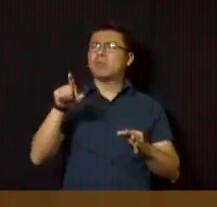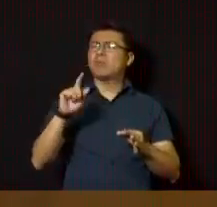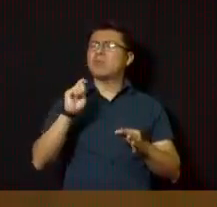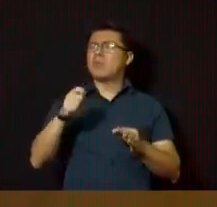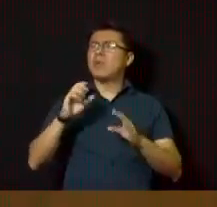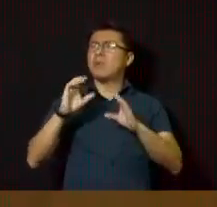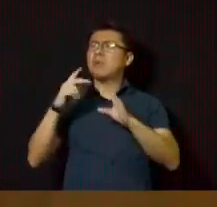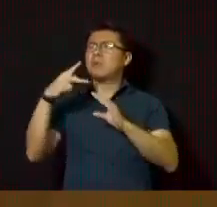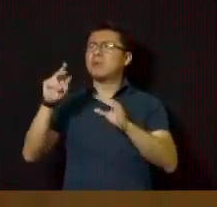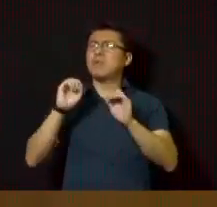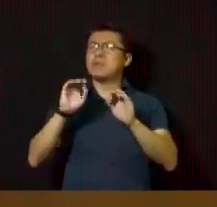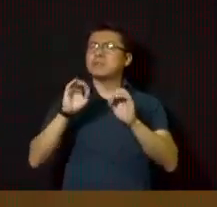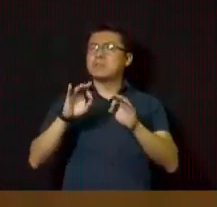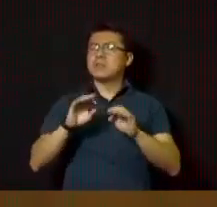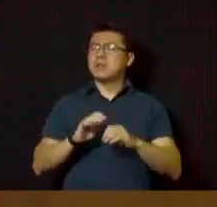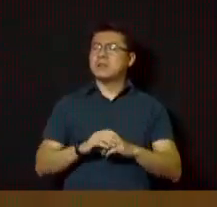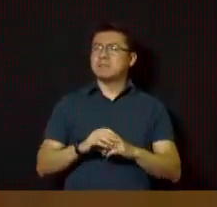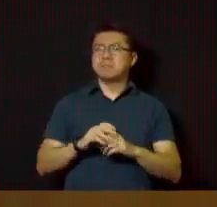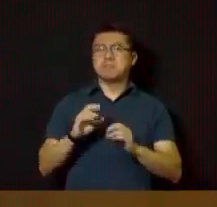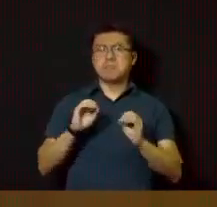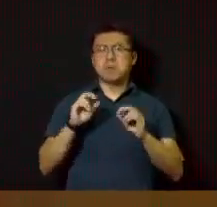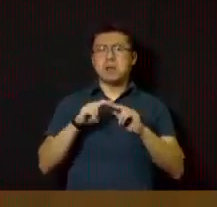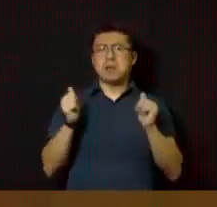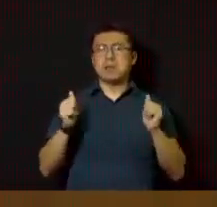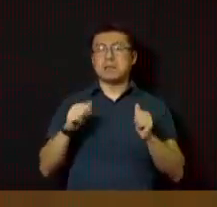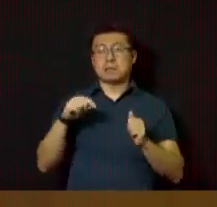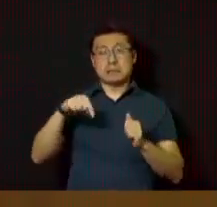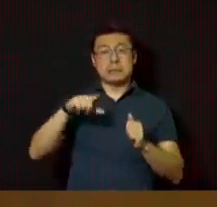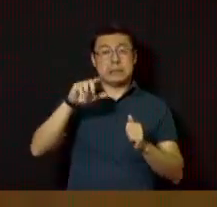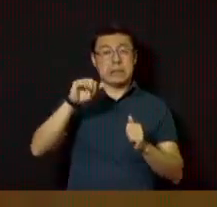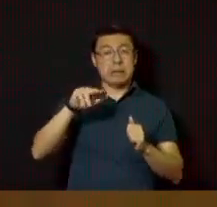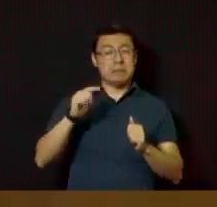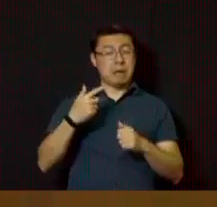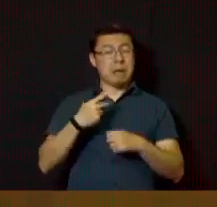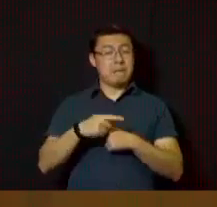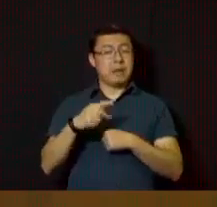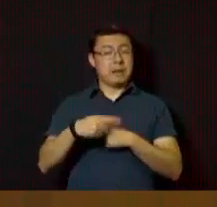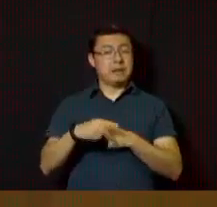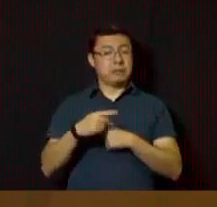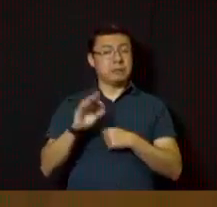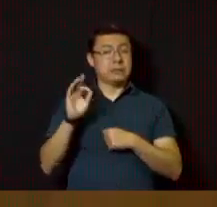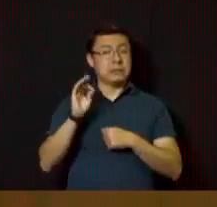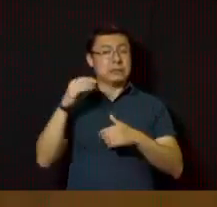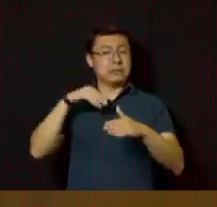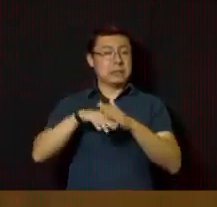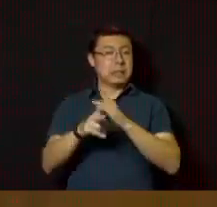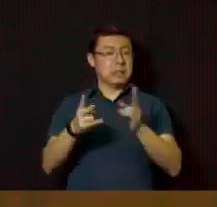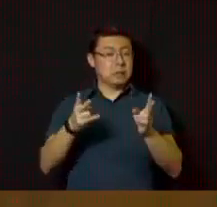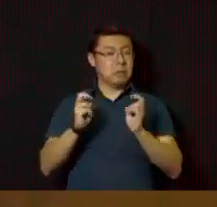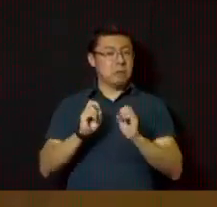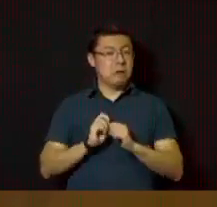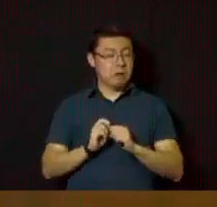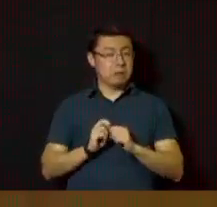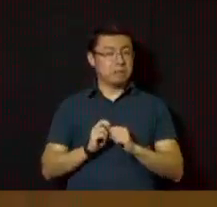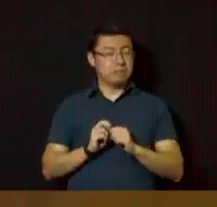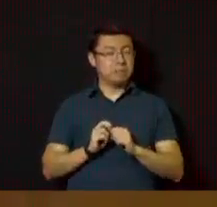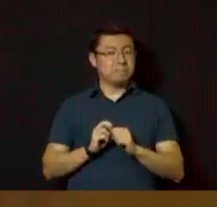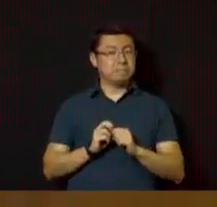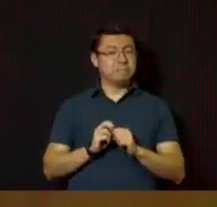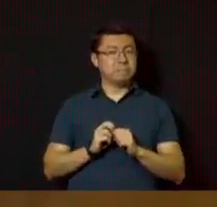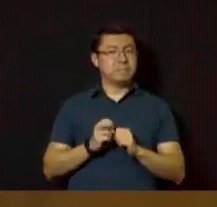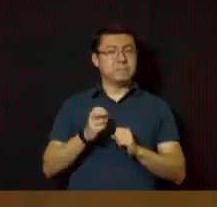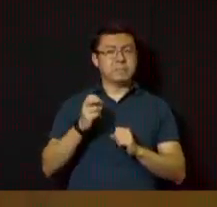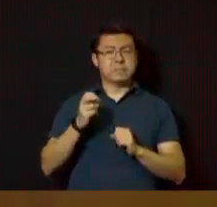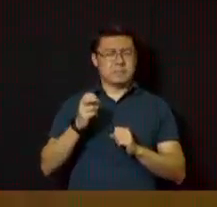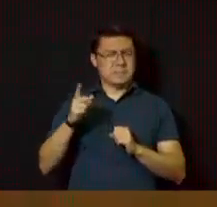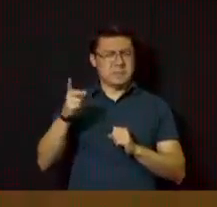qué? Le digo: Héctor, es que acá en Lima es muy peligroso, se puede meter alguien en tu oficina. Y Héctor